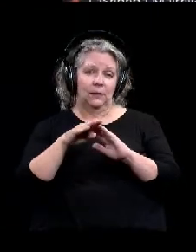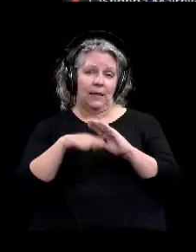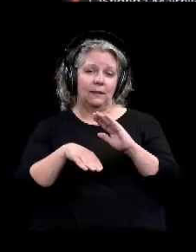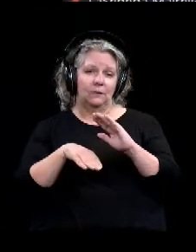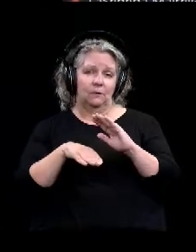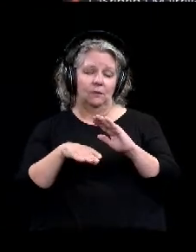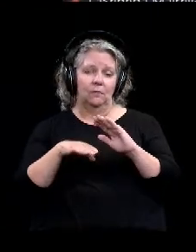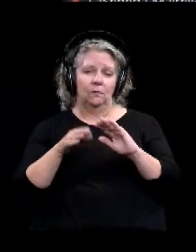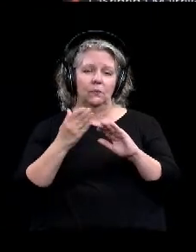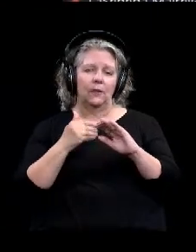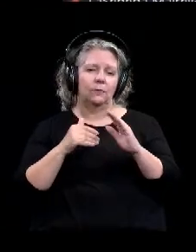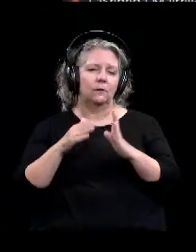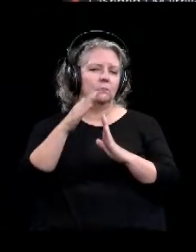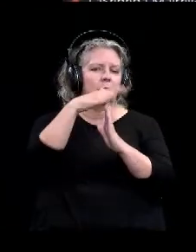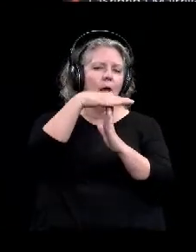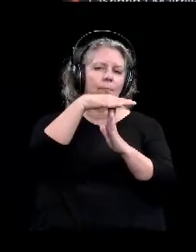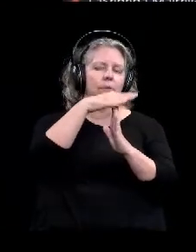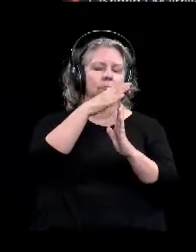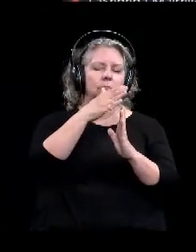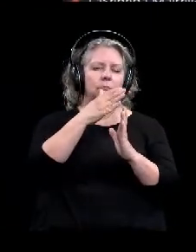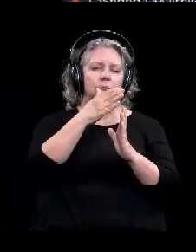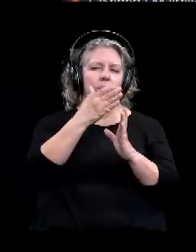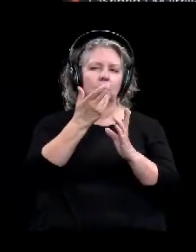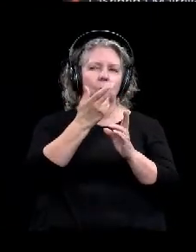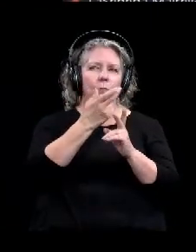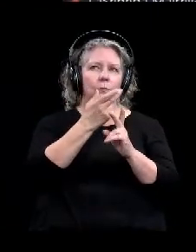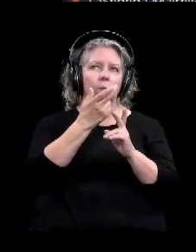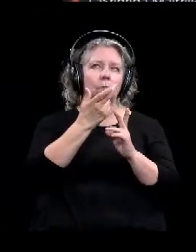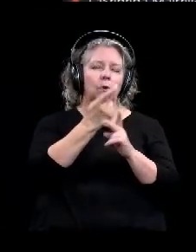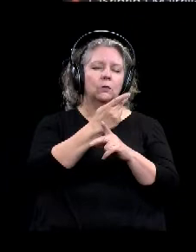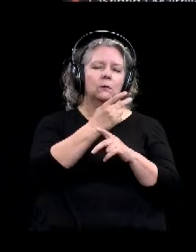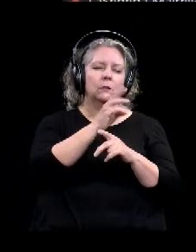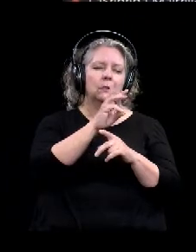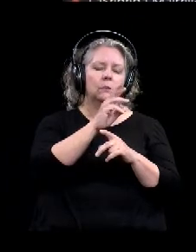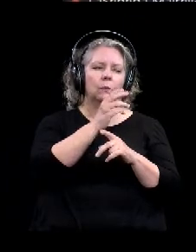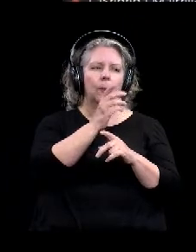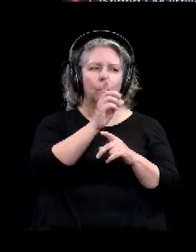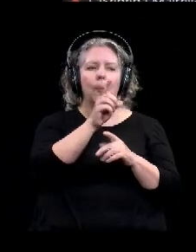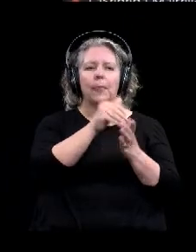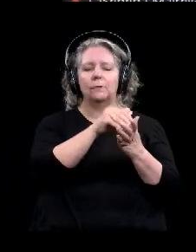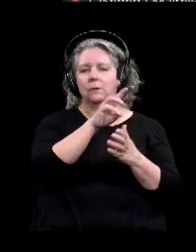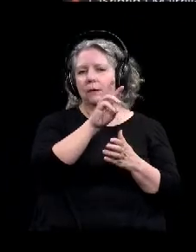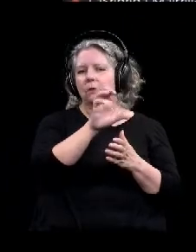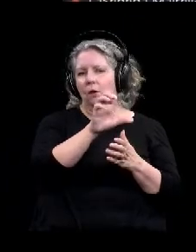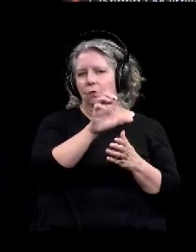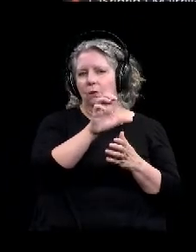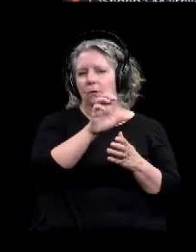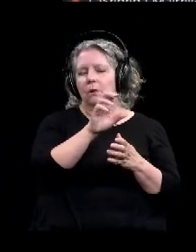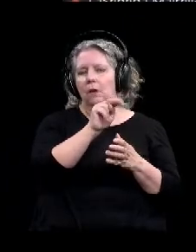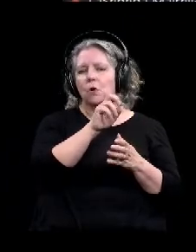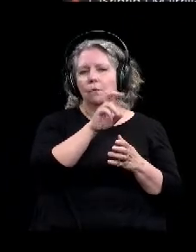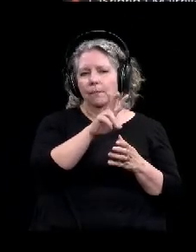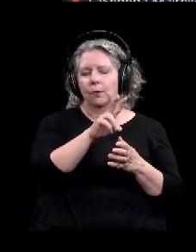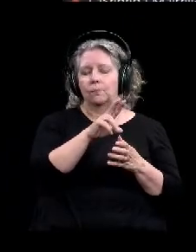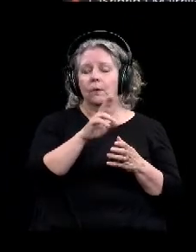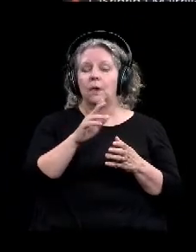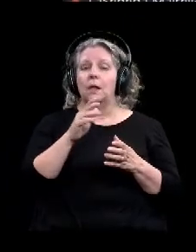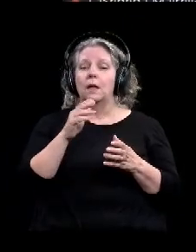en noviembre 1600 están haciendo aquí hay